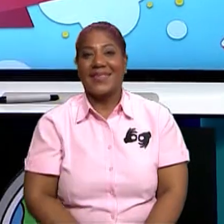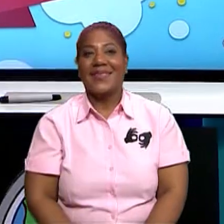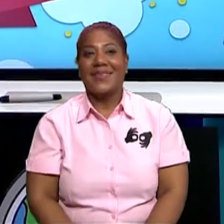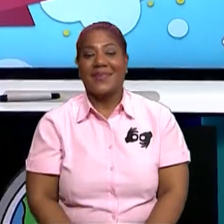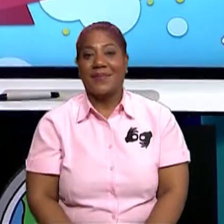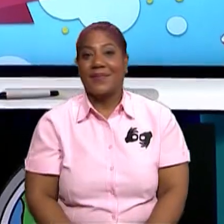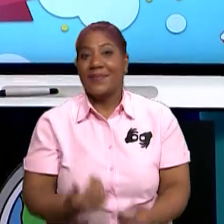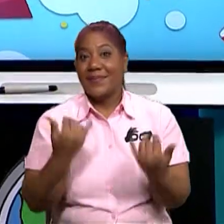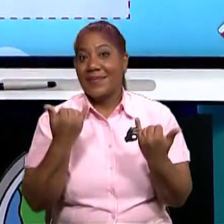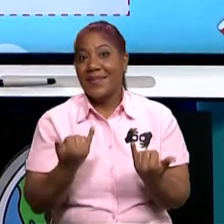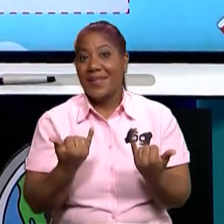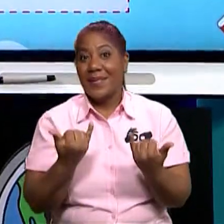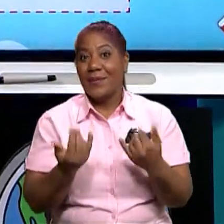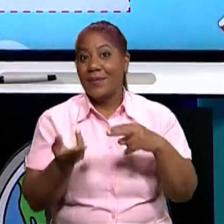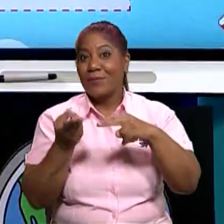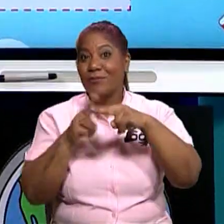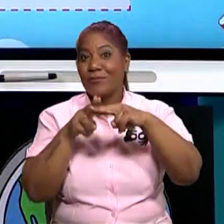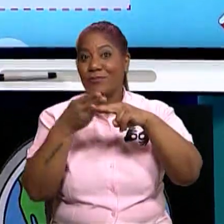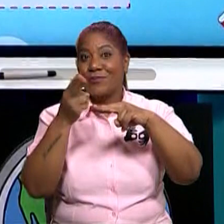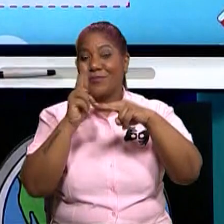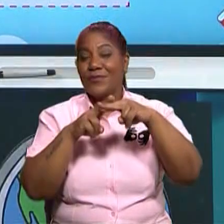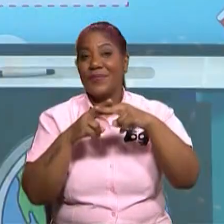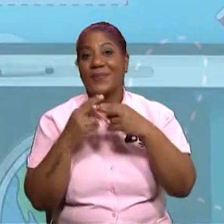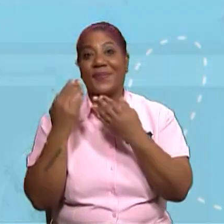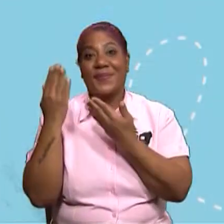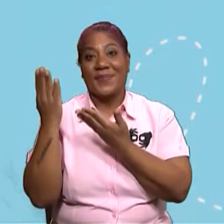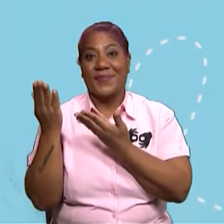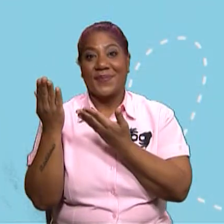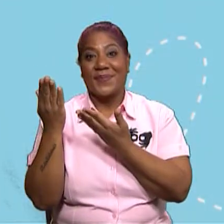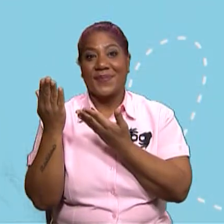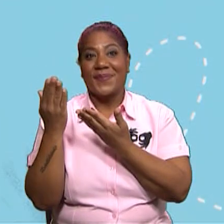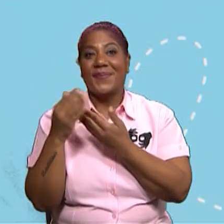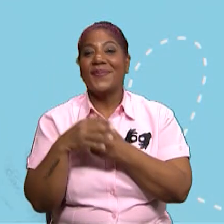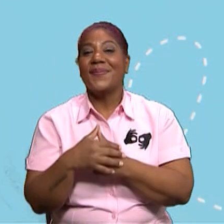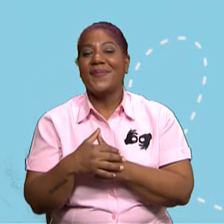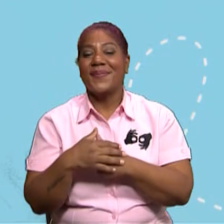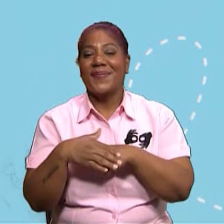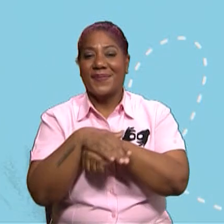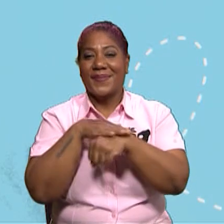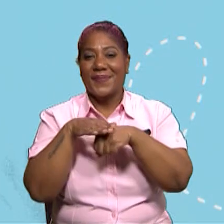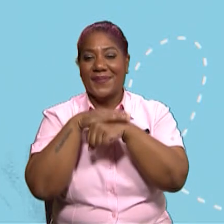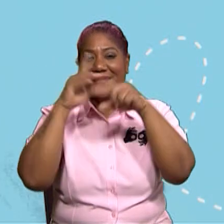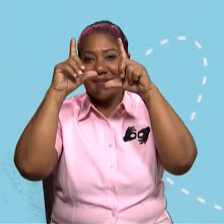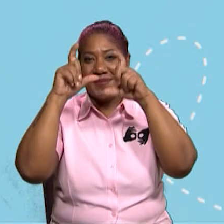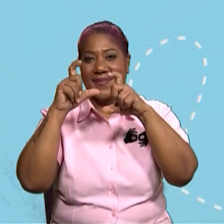bien. Como reto extra, les dejo esta actividad para resolver. Tomen una captura